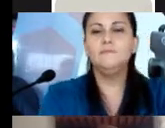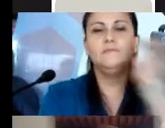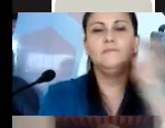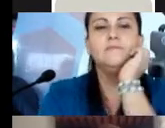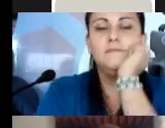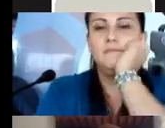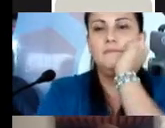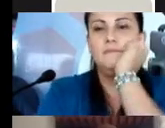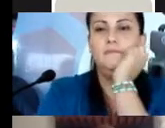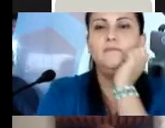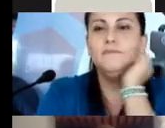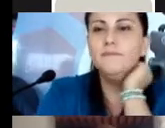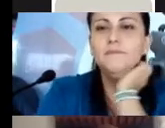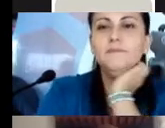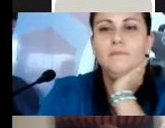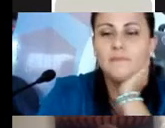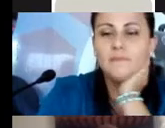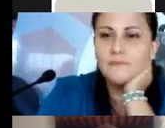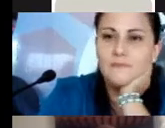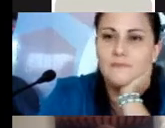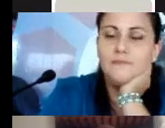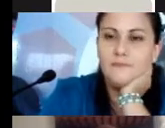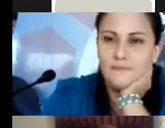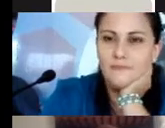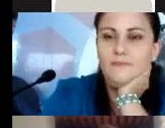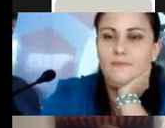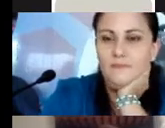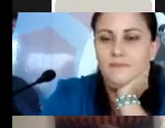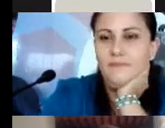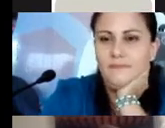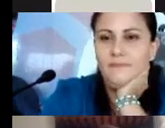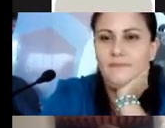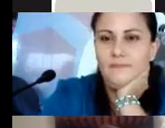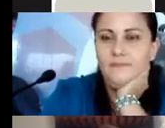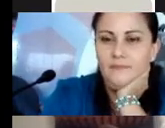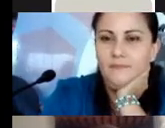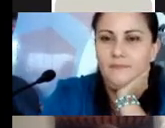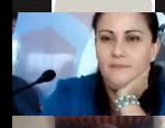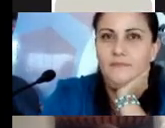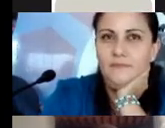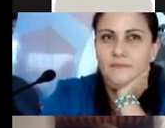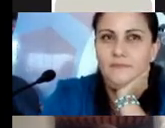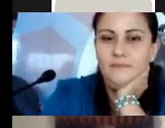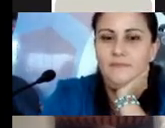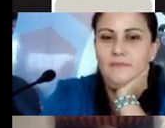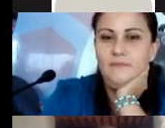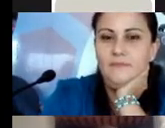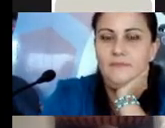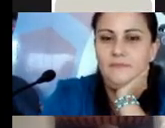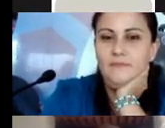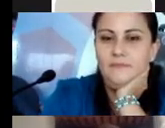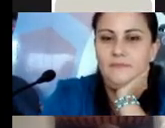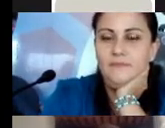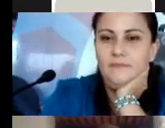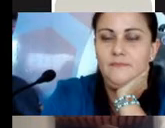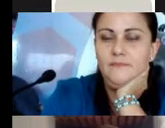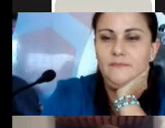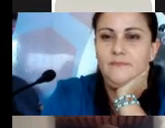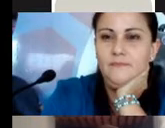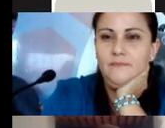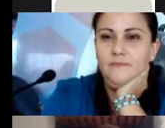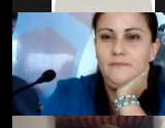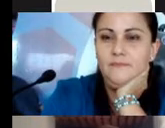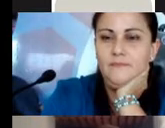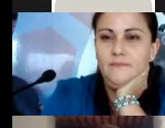los famosos sistemas por contractura, los apoyapiés que van en el centro, donde las barras, en vez de estar en la parte exterior de la silla